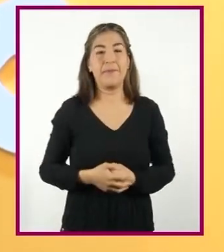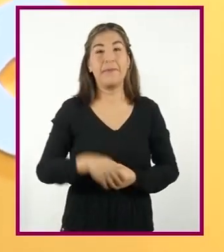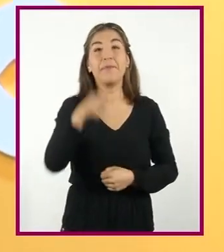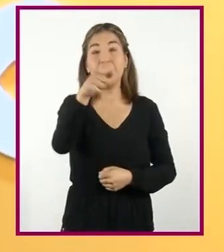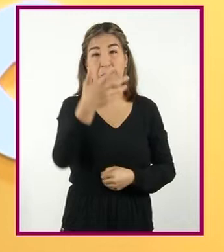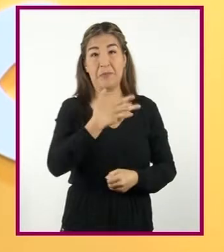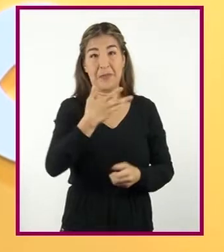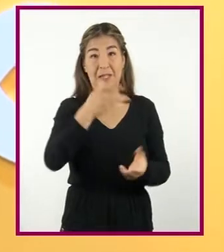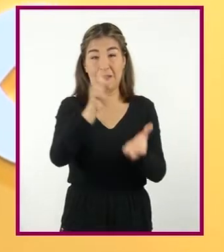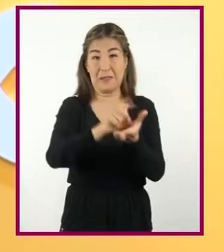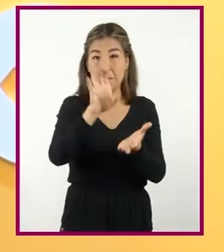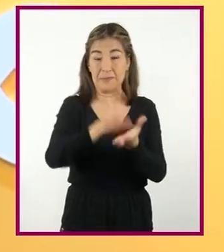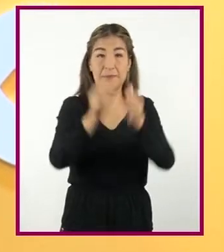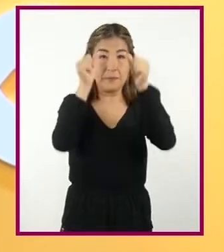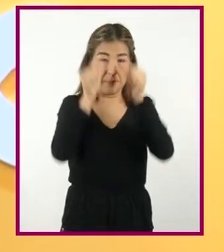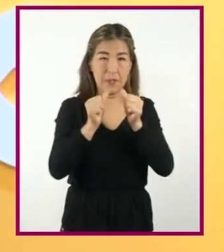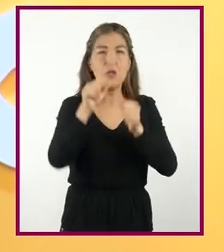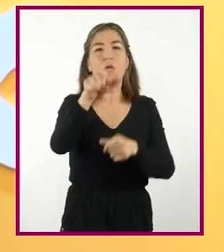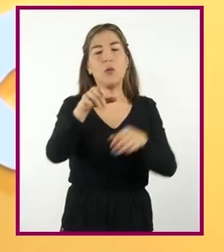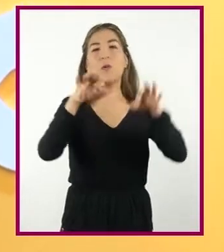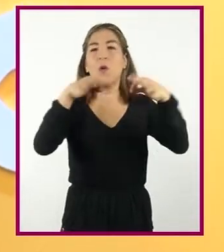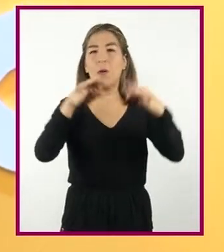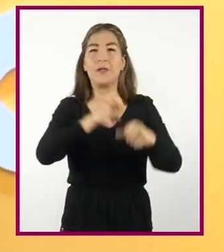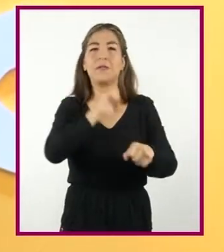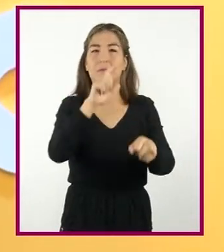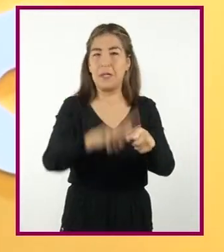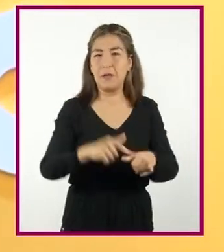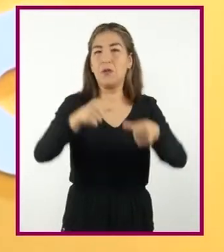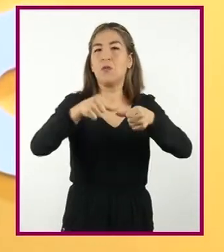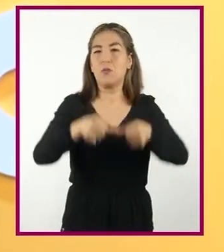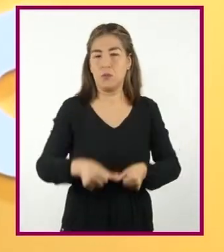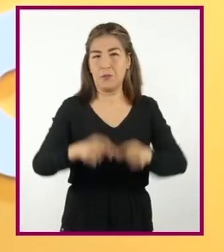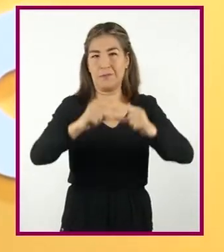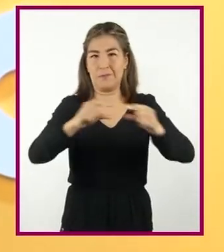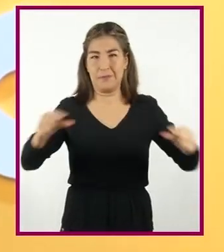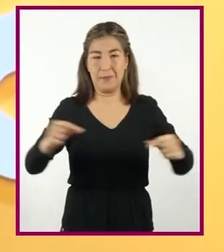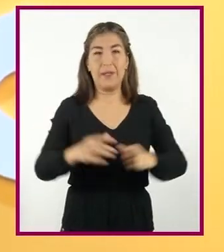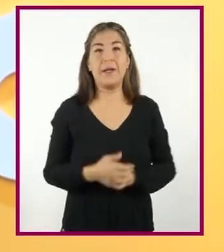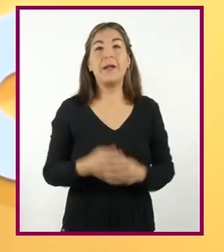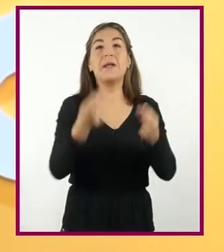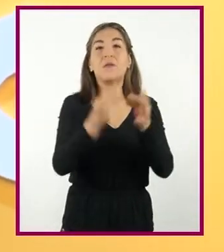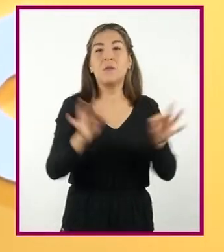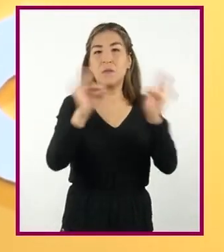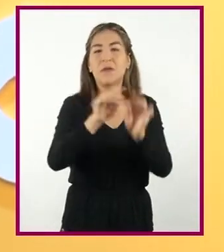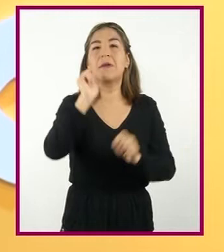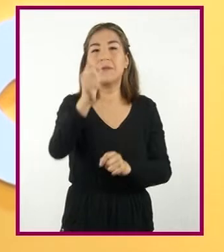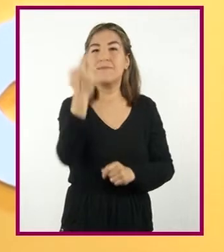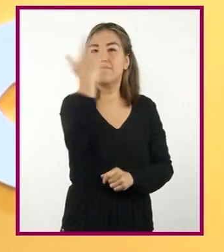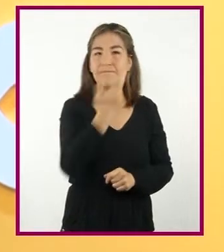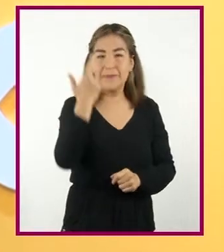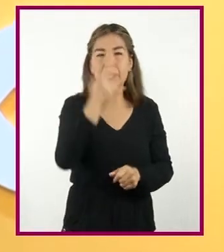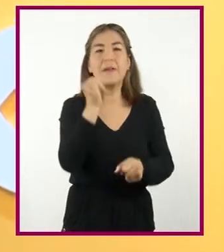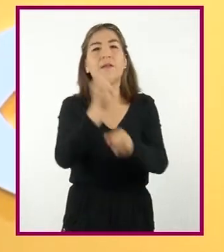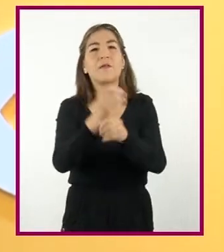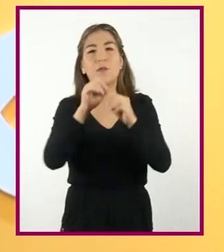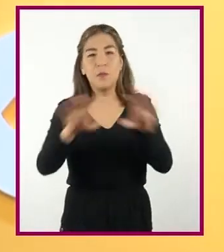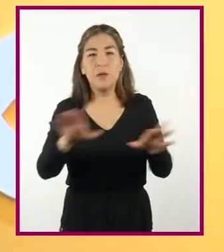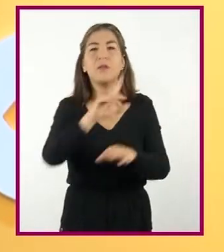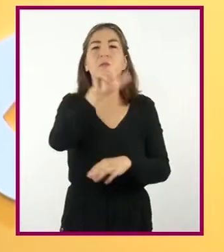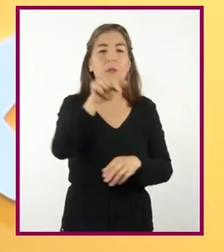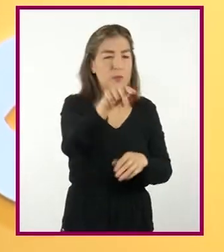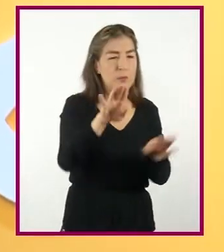discapacidad visual, preparen hojas layer, punzón y regleta. Lo importante es que registren la información y la